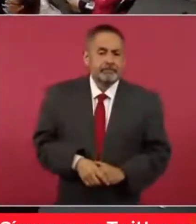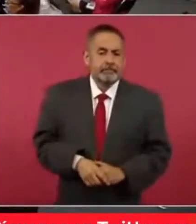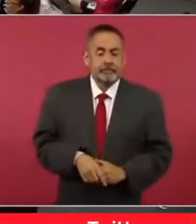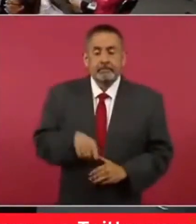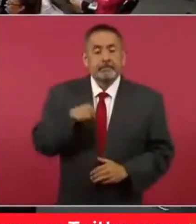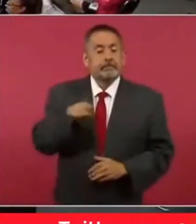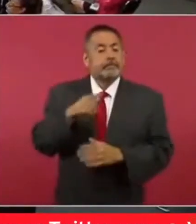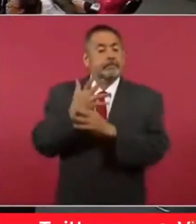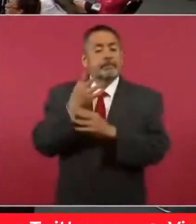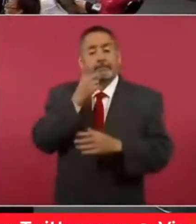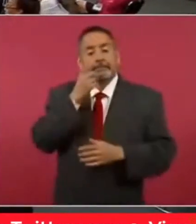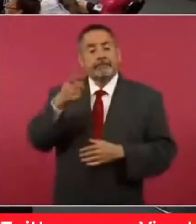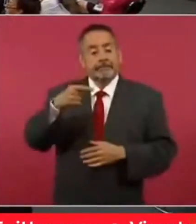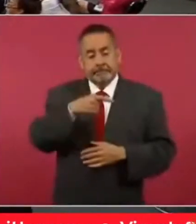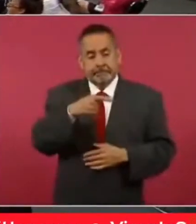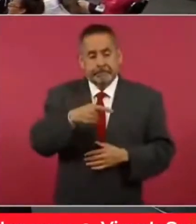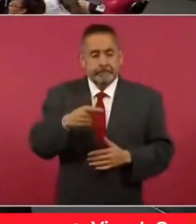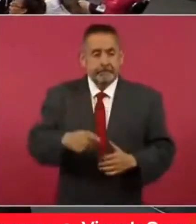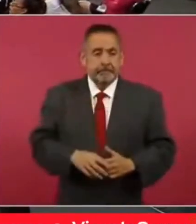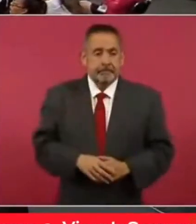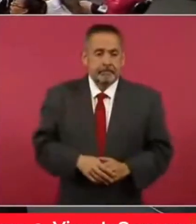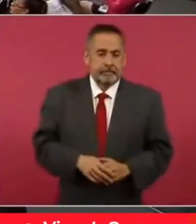Ella dice que